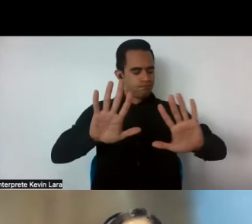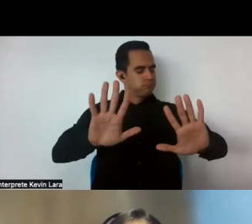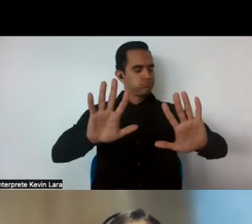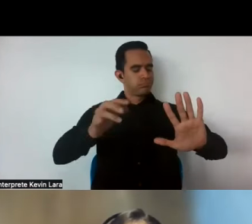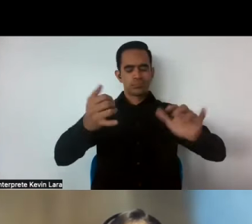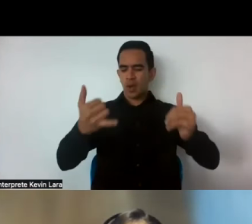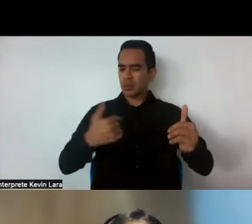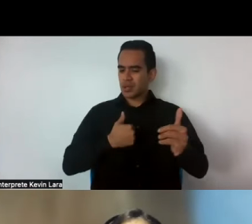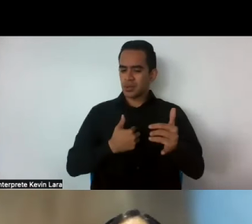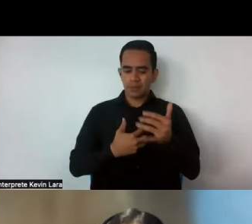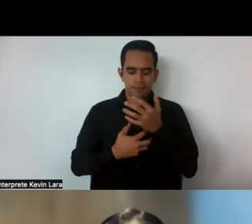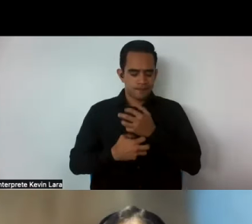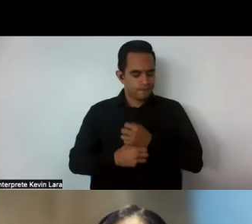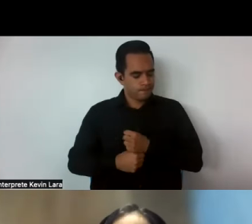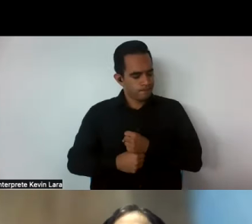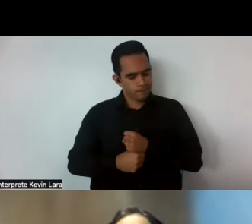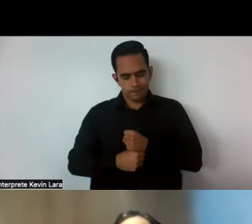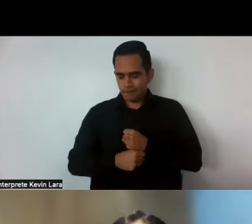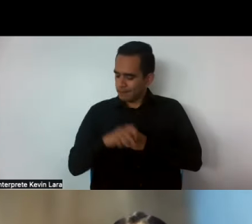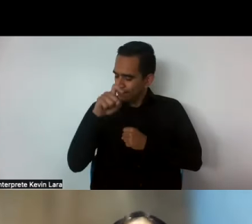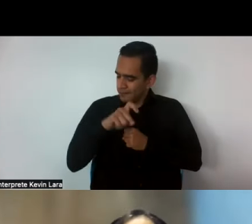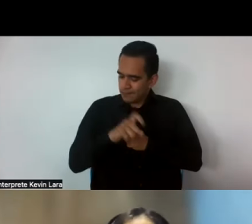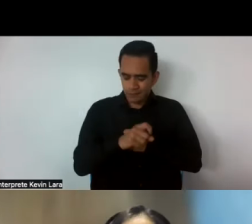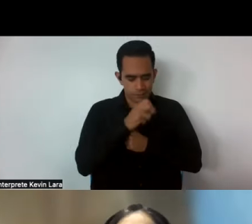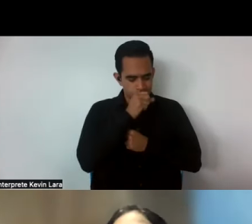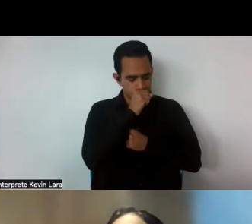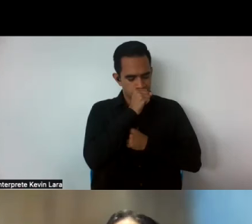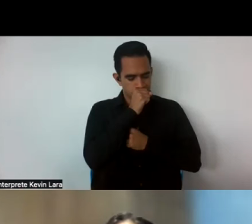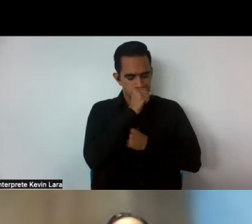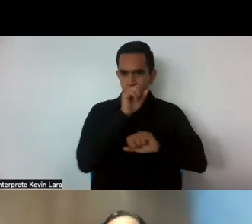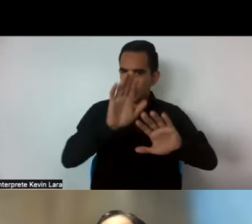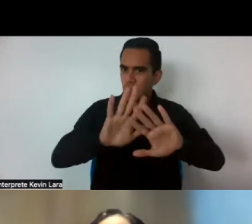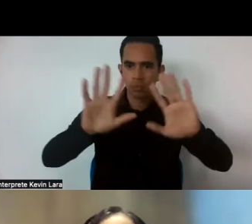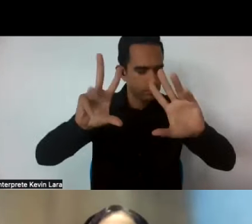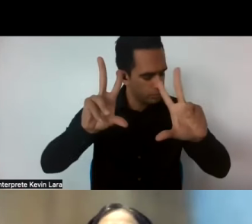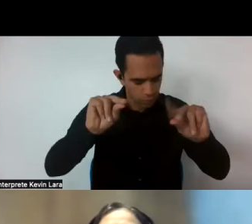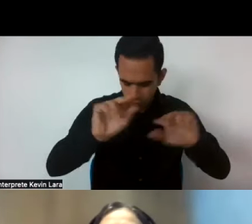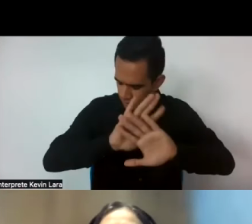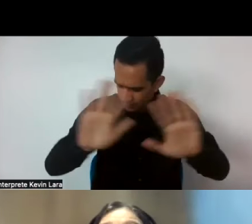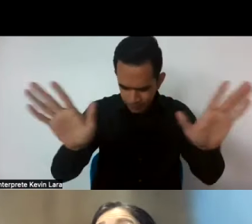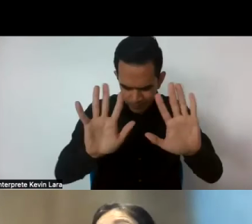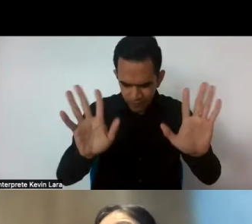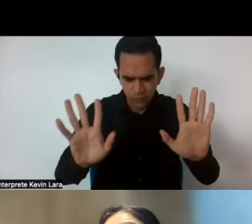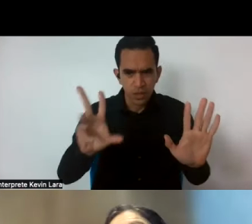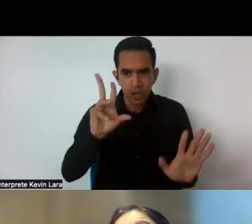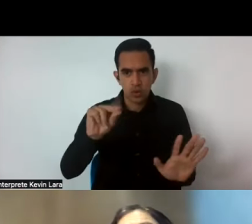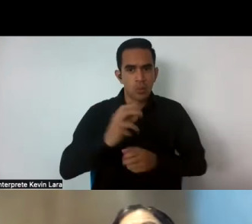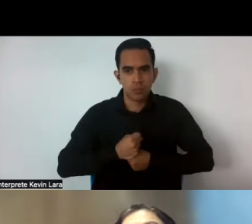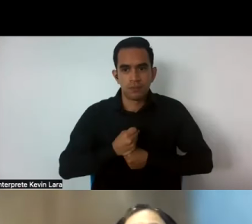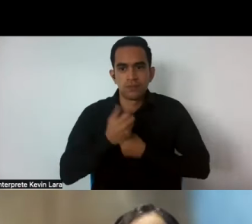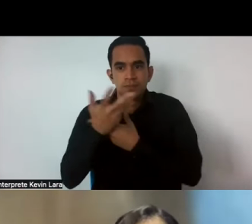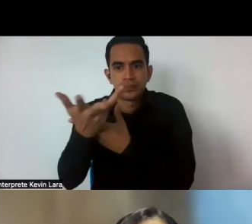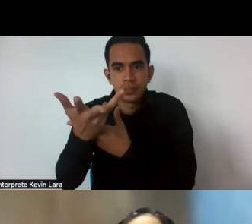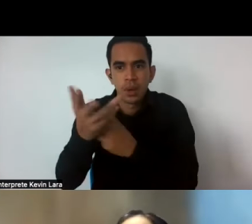con alguien. Pero yo digo, ok, listo, no me siento capaz de hablarla, pero ¿cómo busco una